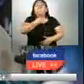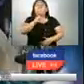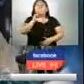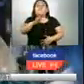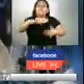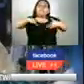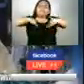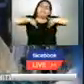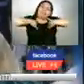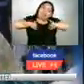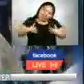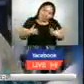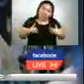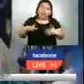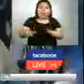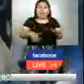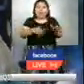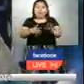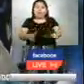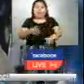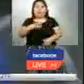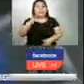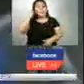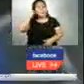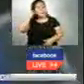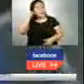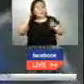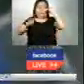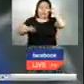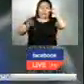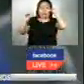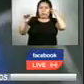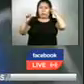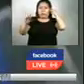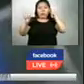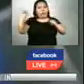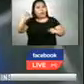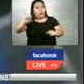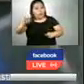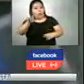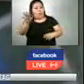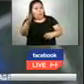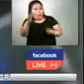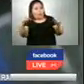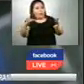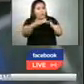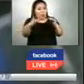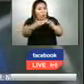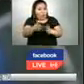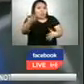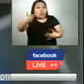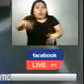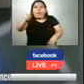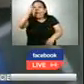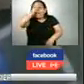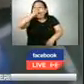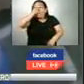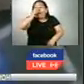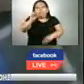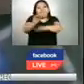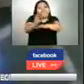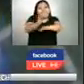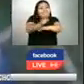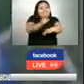decaimiento extremo y en algunos casos infección en los oídos. Precisamente por la similitud de estos síntomas con los de un resfriado común, los